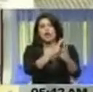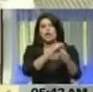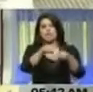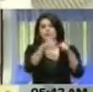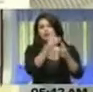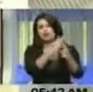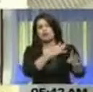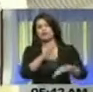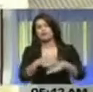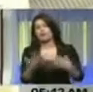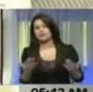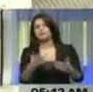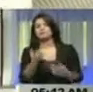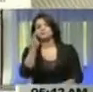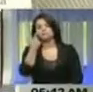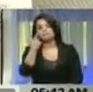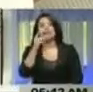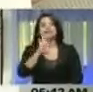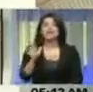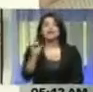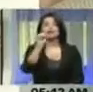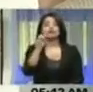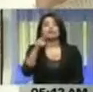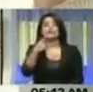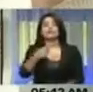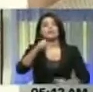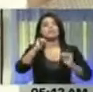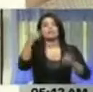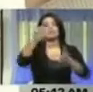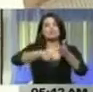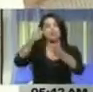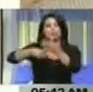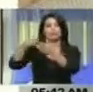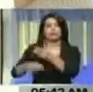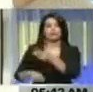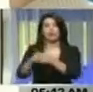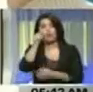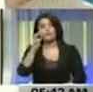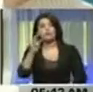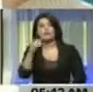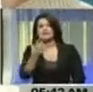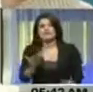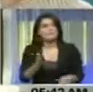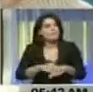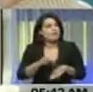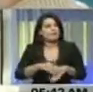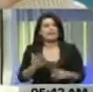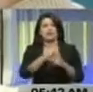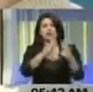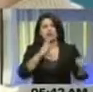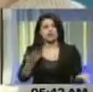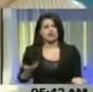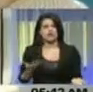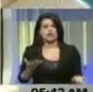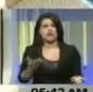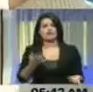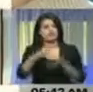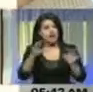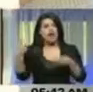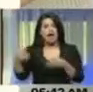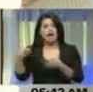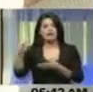La Sundet anunció que aplicará multas. William Contreras afirmó que no se justifican porque la materia prima está